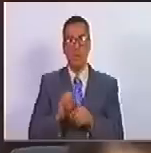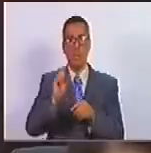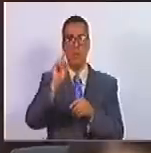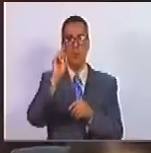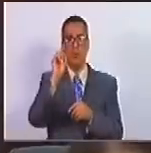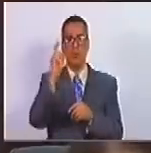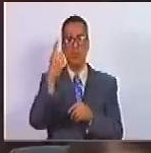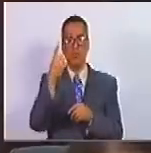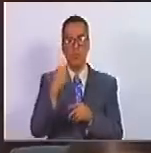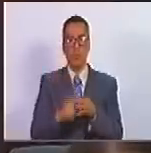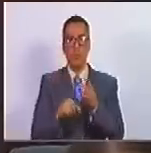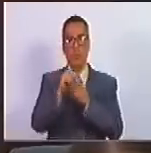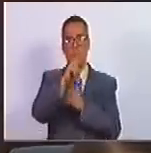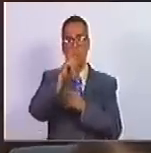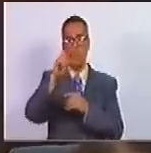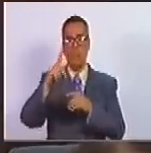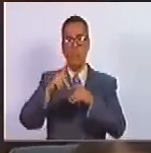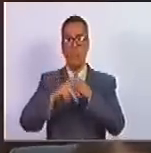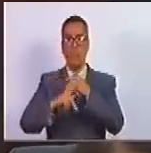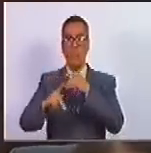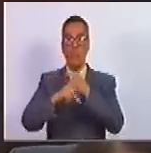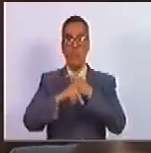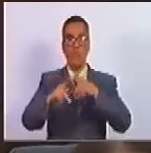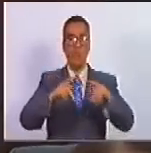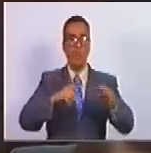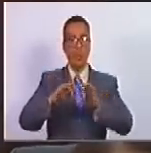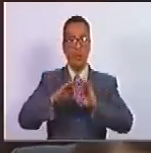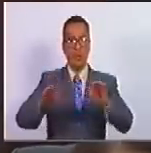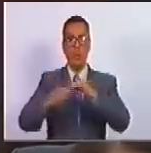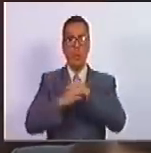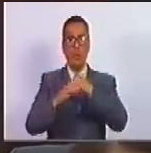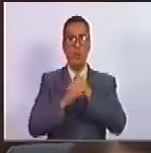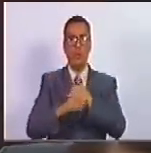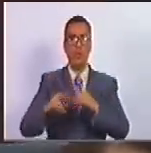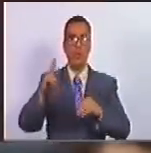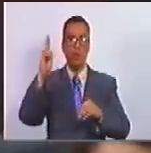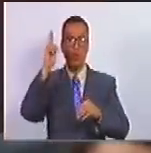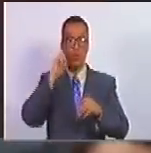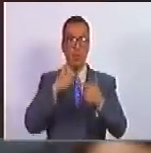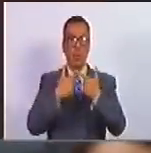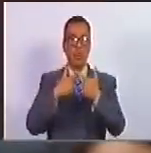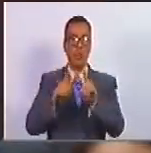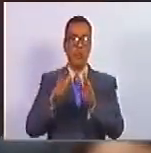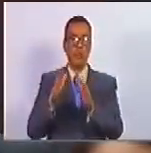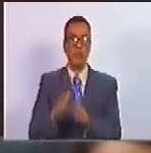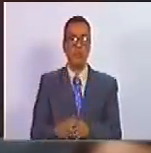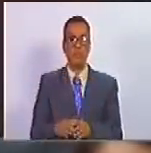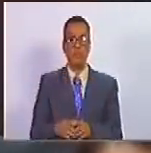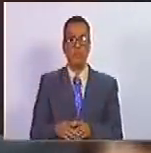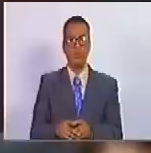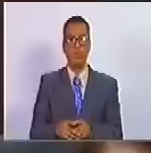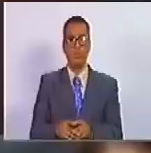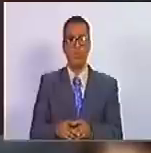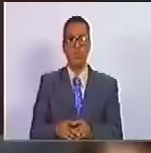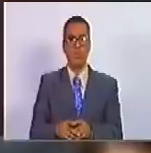de las 22 parroquias combativas del municipio bolivariano Libertador. Me refiero